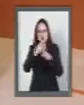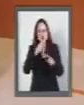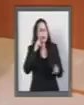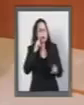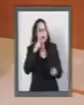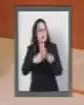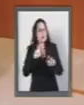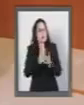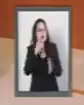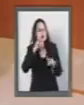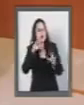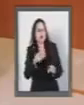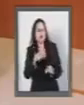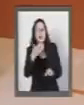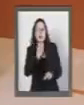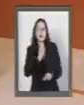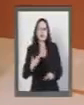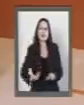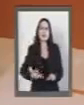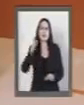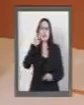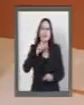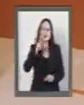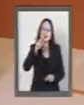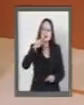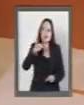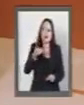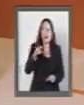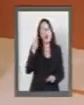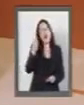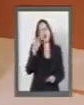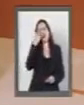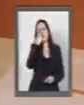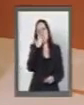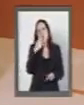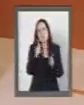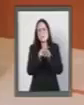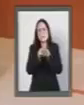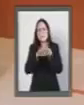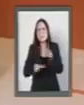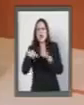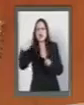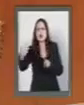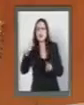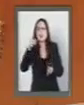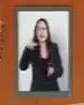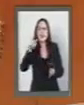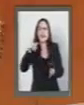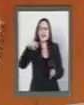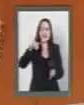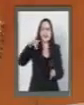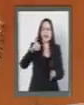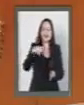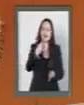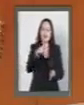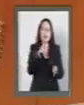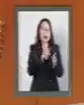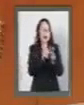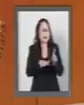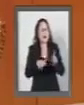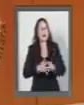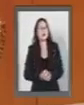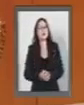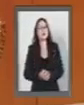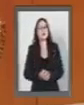La presidenta del PRI, ay qué linda, es prima de Peña Nieto, por cierto, junto con periodistas y